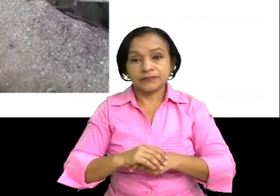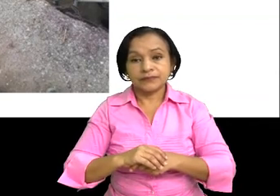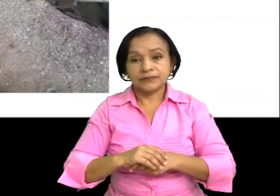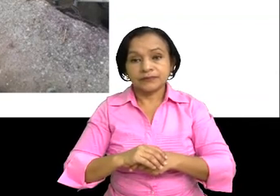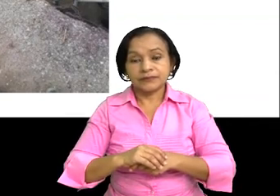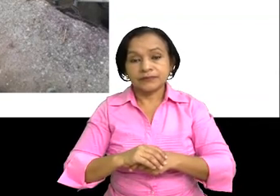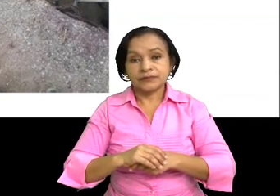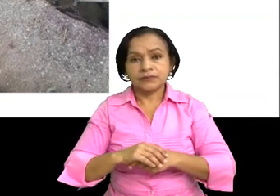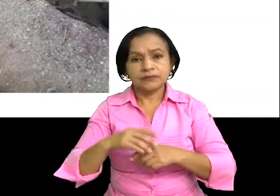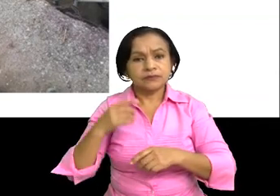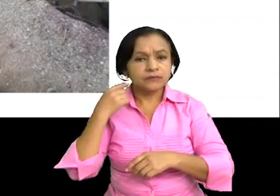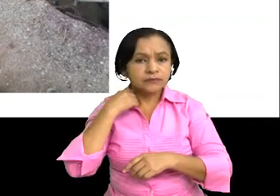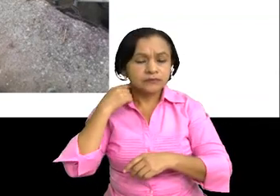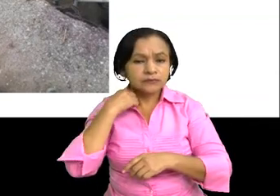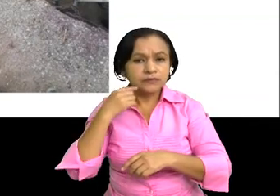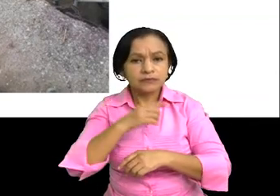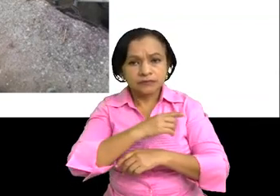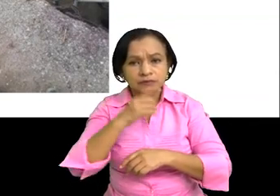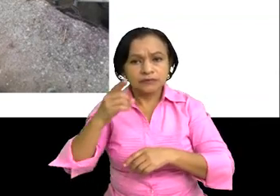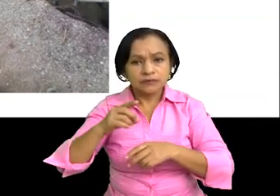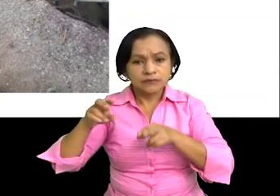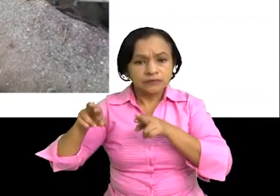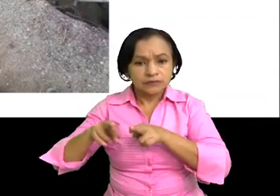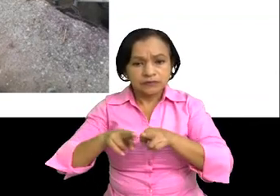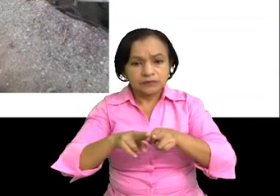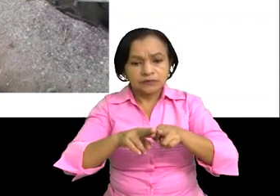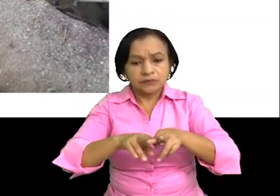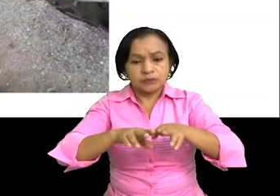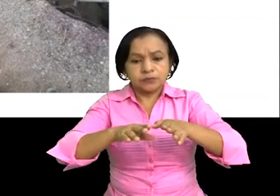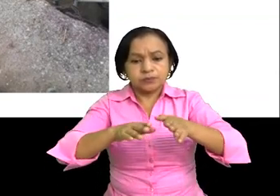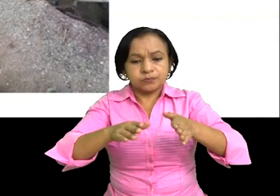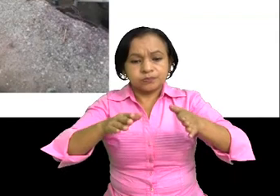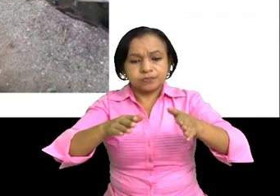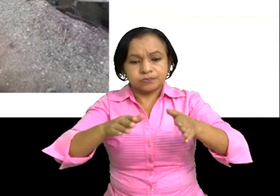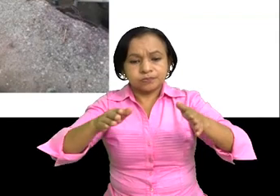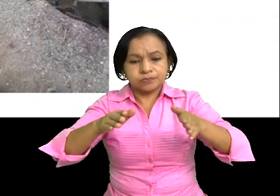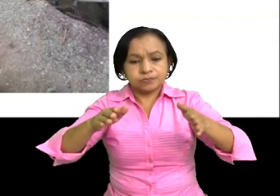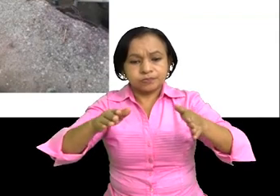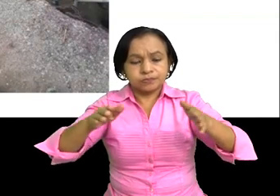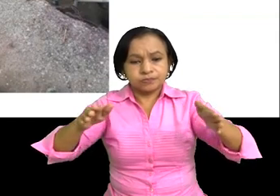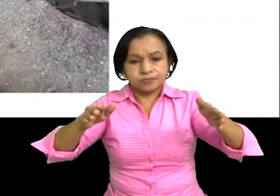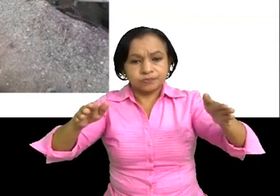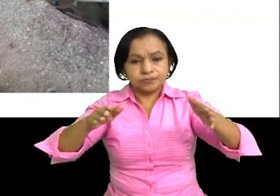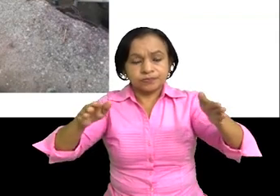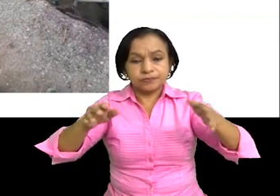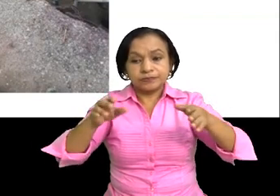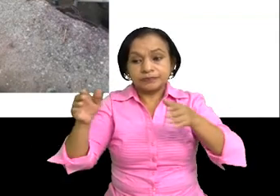Cada día más el talud del río se acercaba